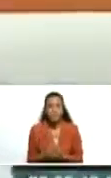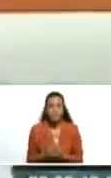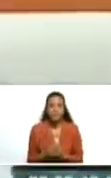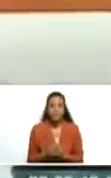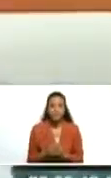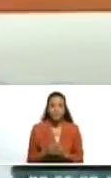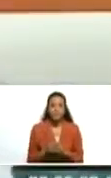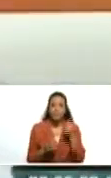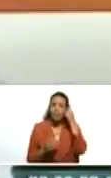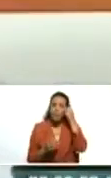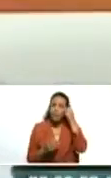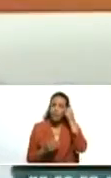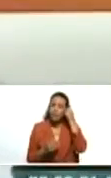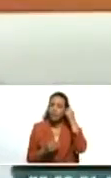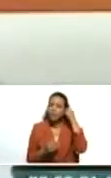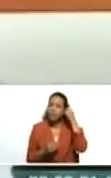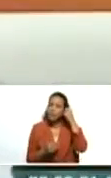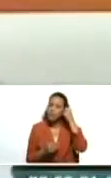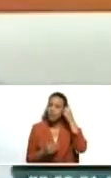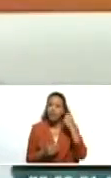El comandante Chávez lo quería mucho.